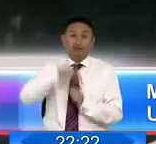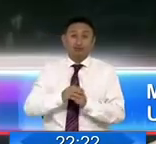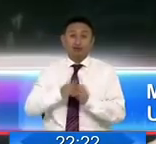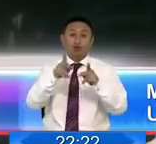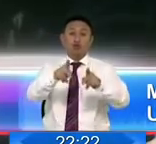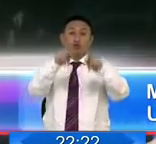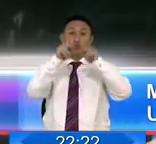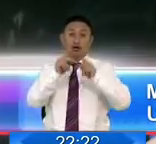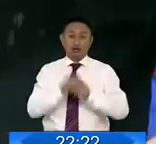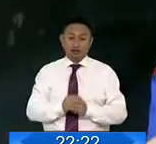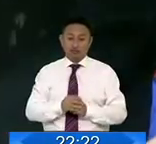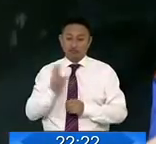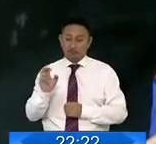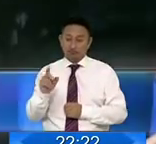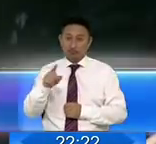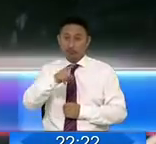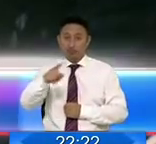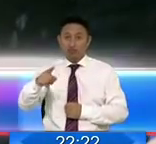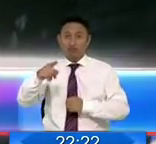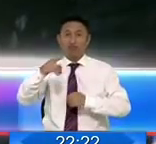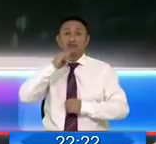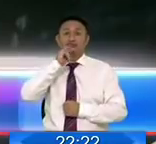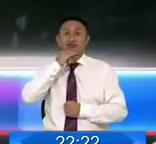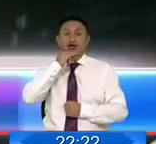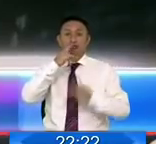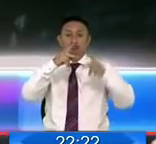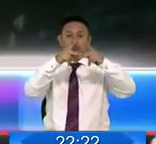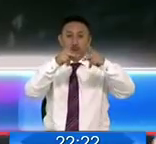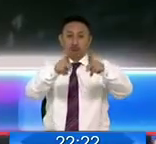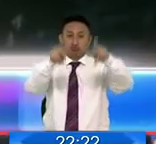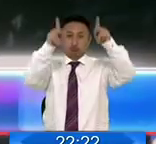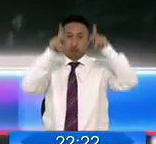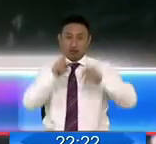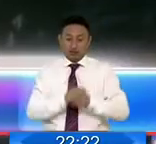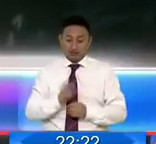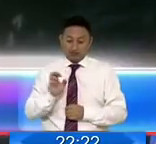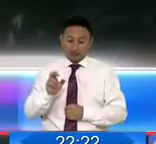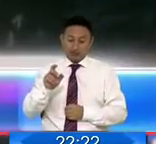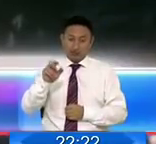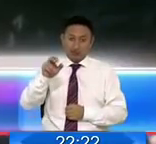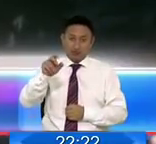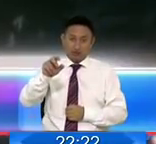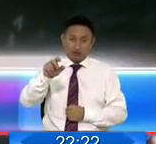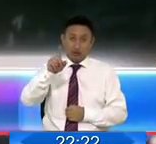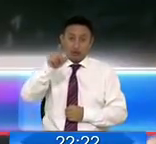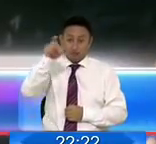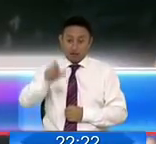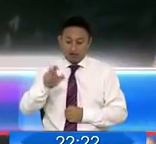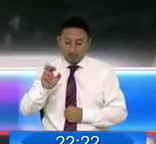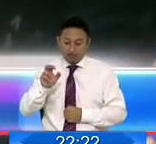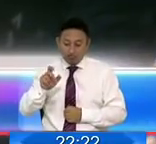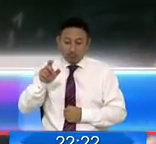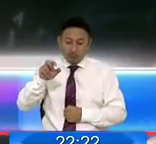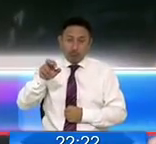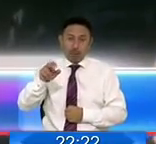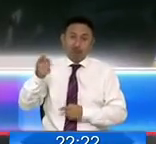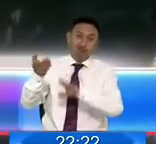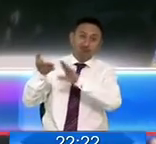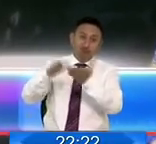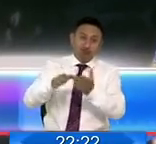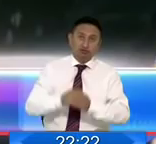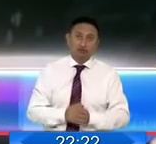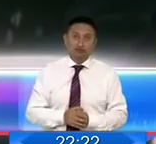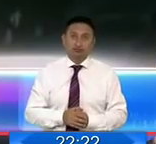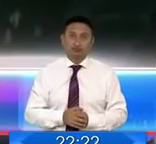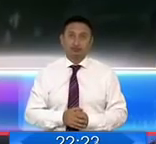había caído un puente de hielo y lamentablemente en eso uno de los extranjeros estuvo herido y uno de